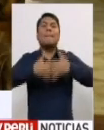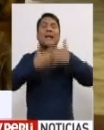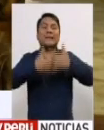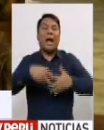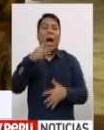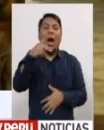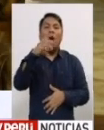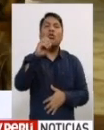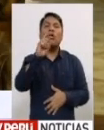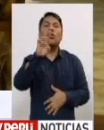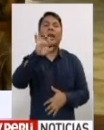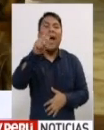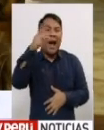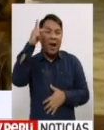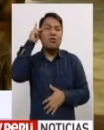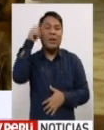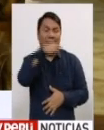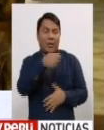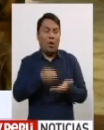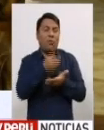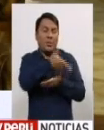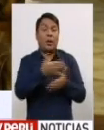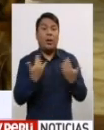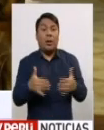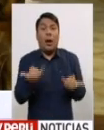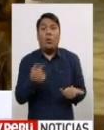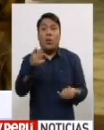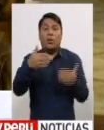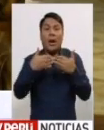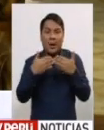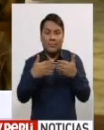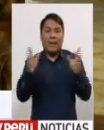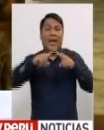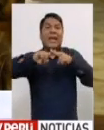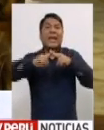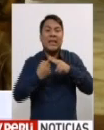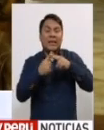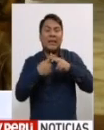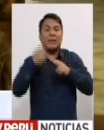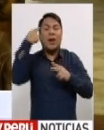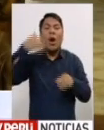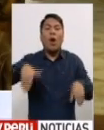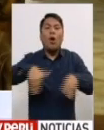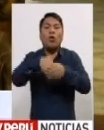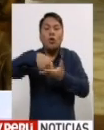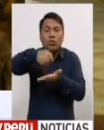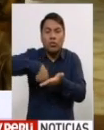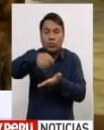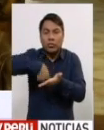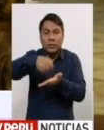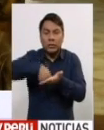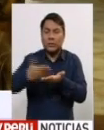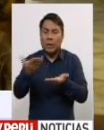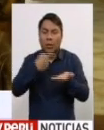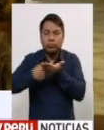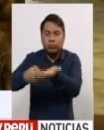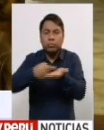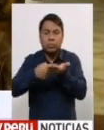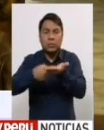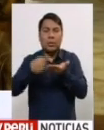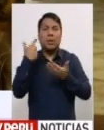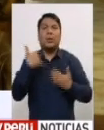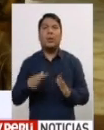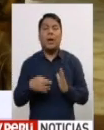ministro del Interior, Carlos Bazombrío, es que se va a dar inicio a una renegociación del contrato para solicitar, además de los repuestos,